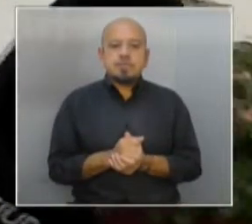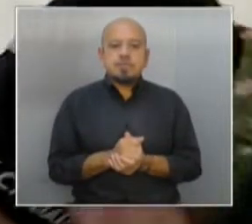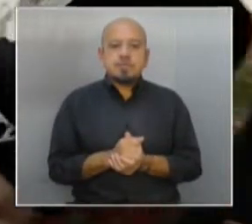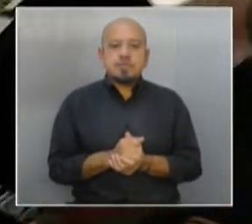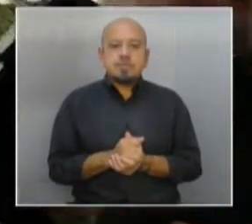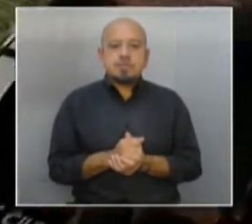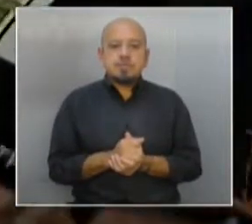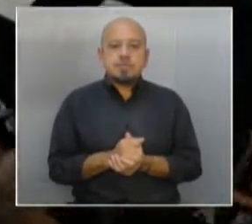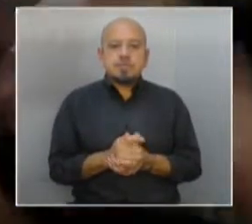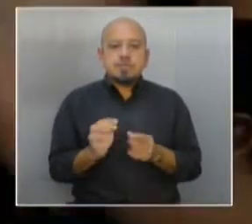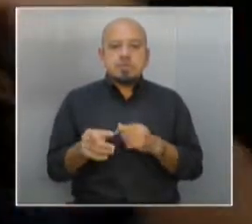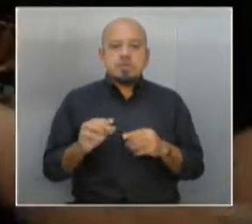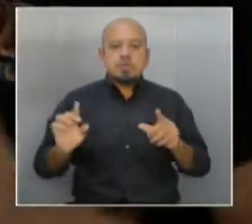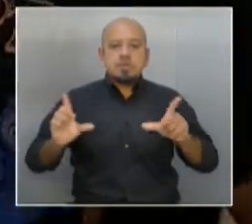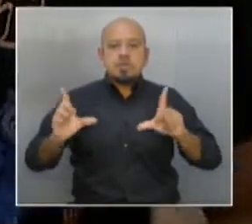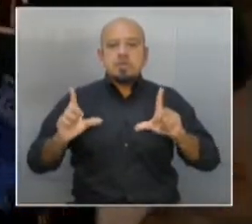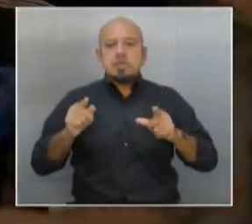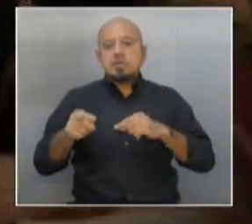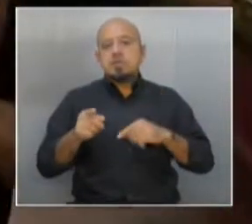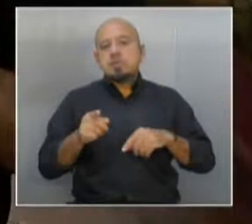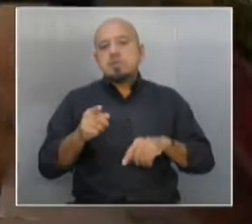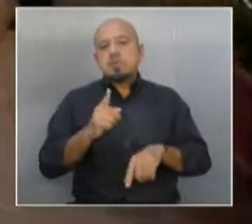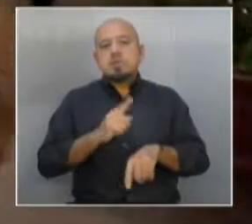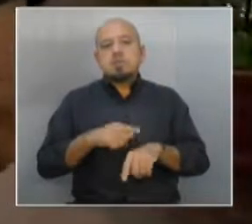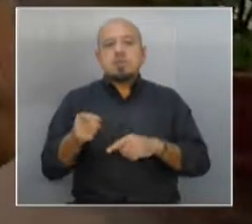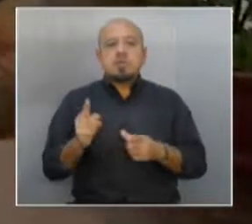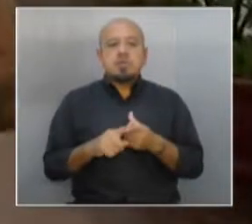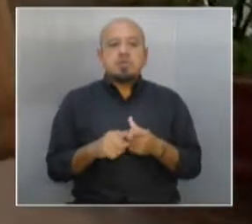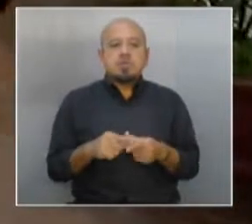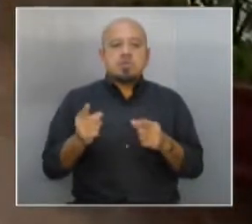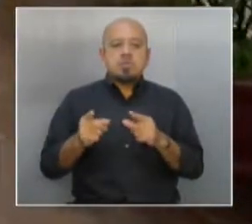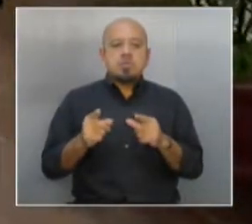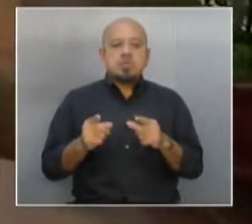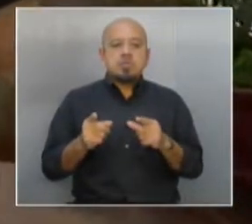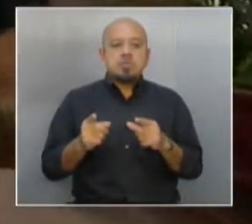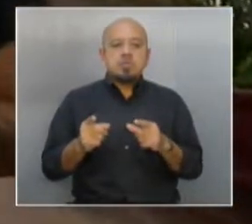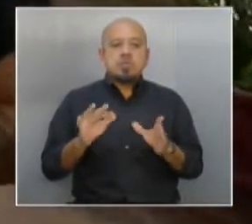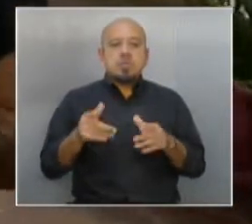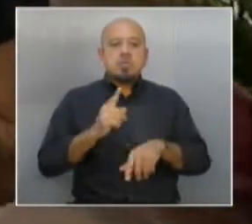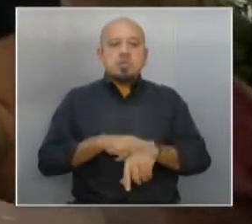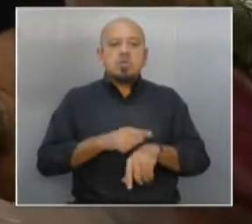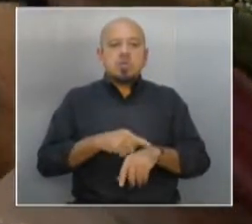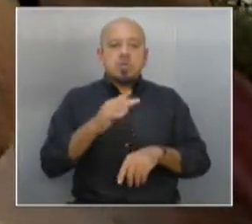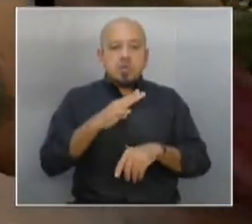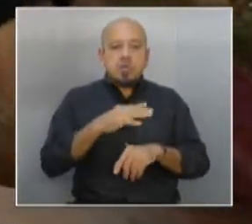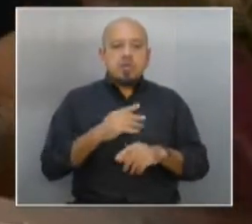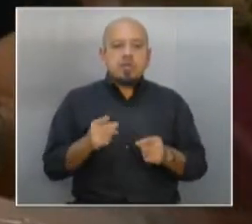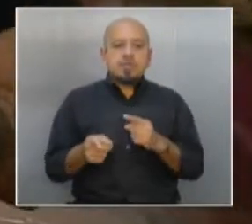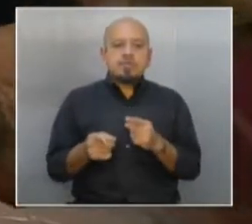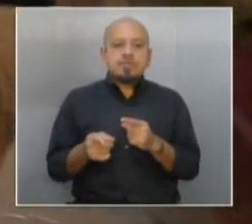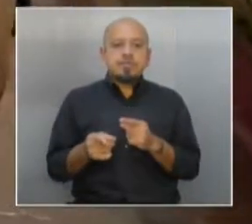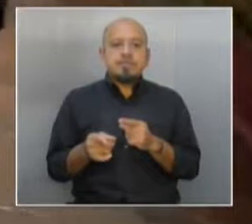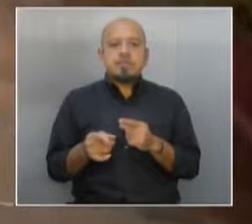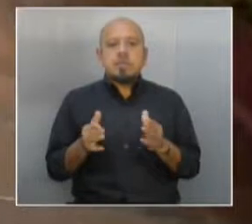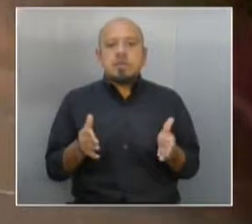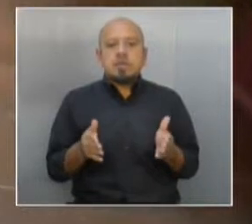El tiempo, viste, en televisión es como dale, dale, dale, rapidito. Vamos a dar como los datos, ¿no? De qué horario tenemos abierto, de repente